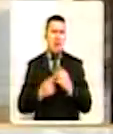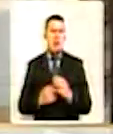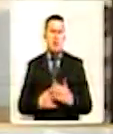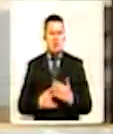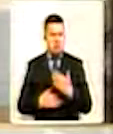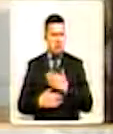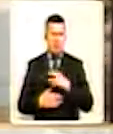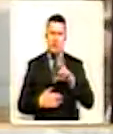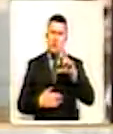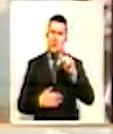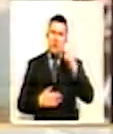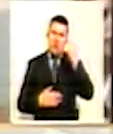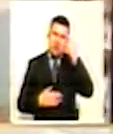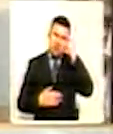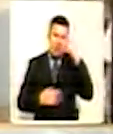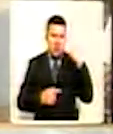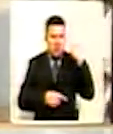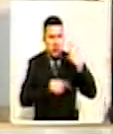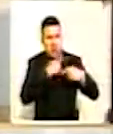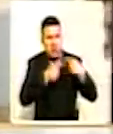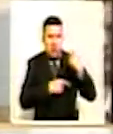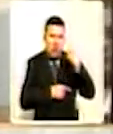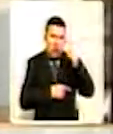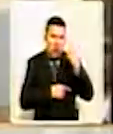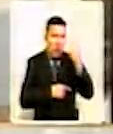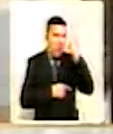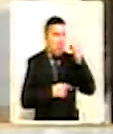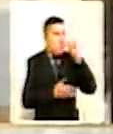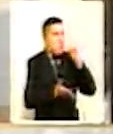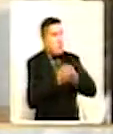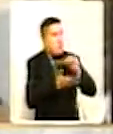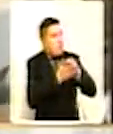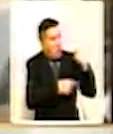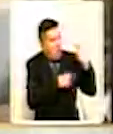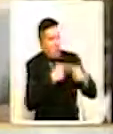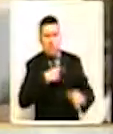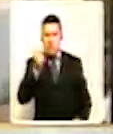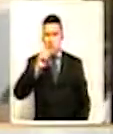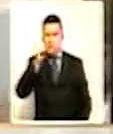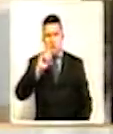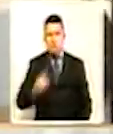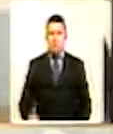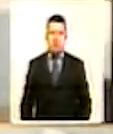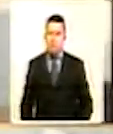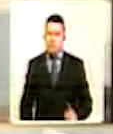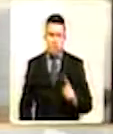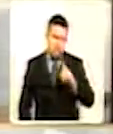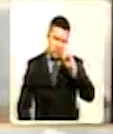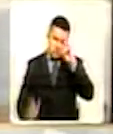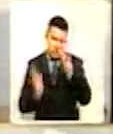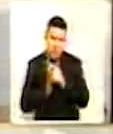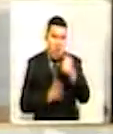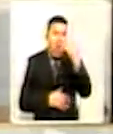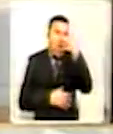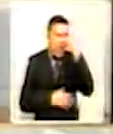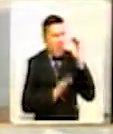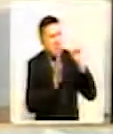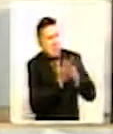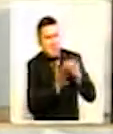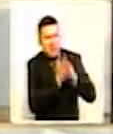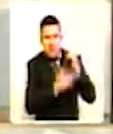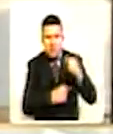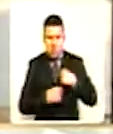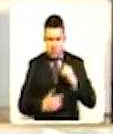intervención, que no soy descendiente del sectarismo político y ni creo que tenga que venir